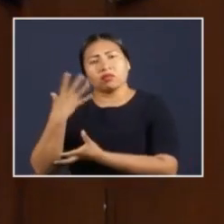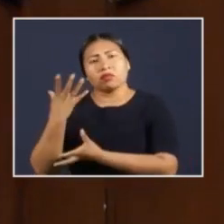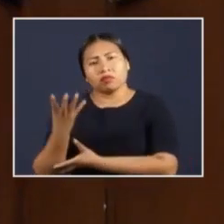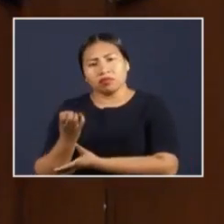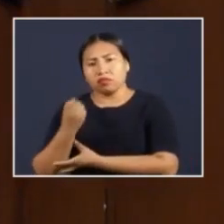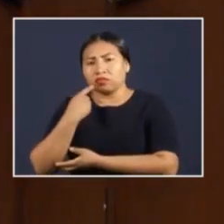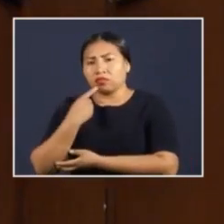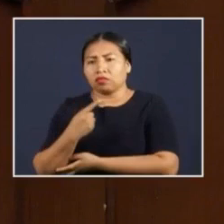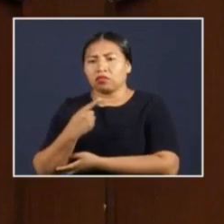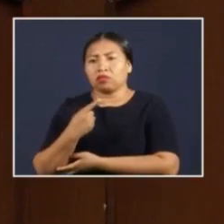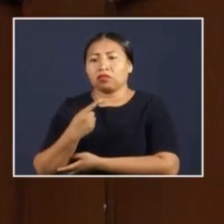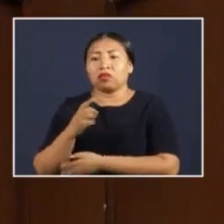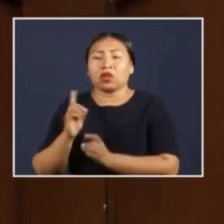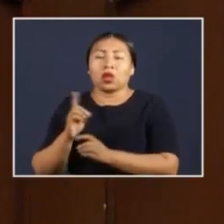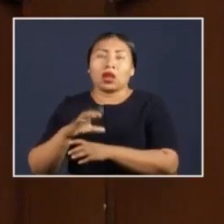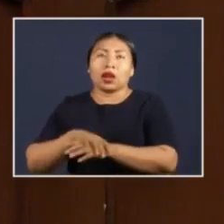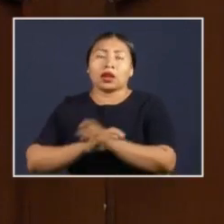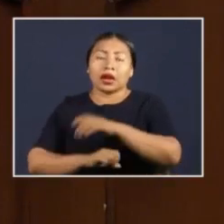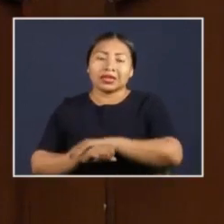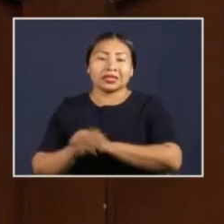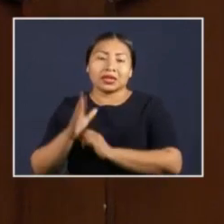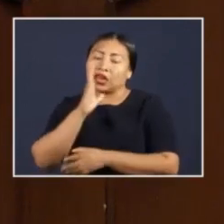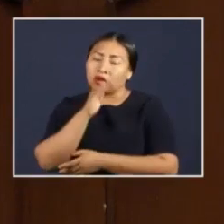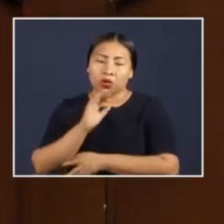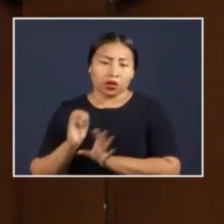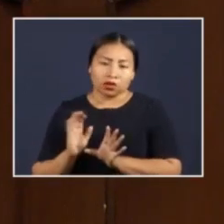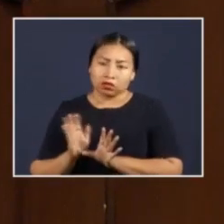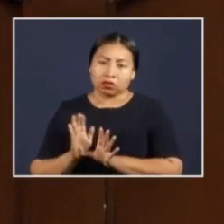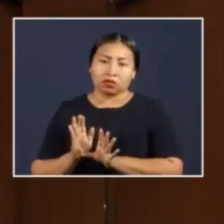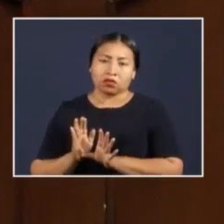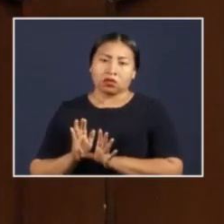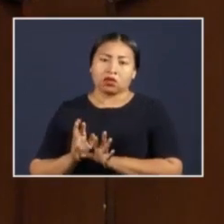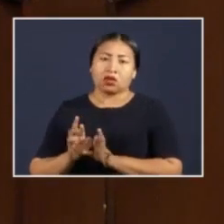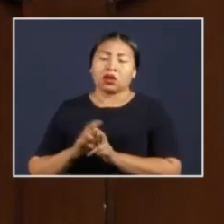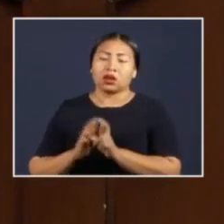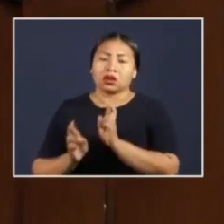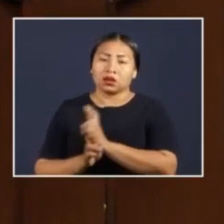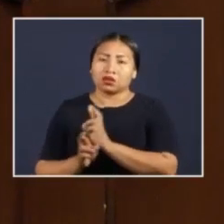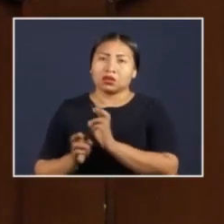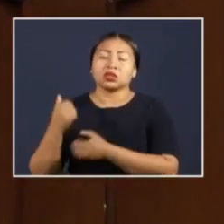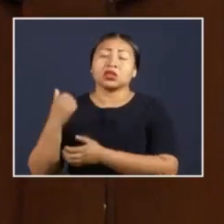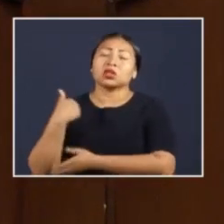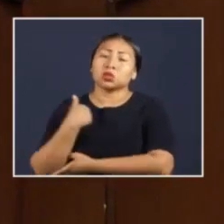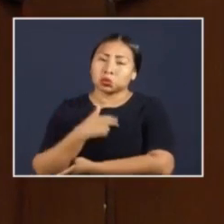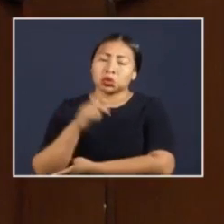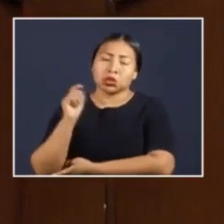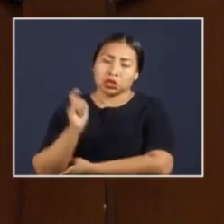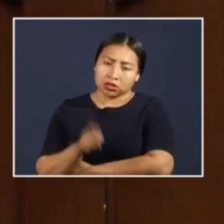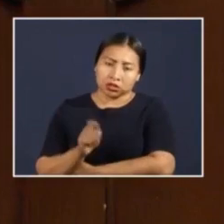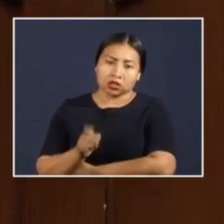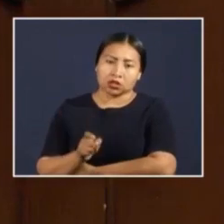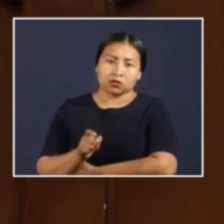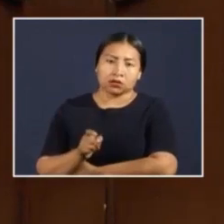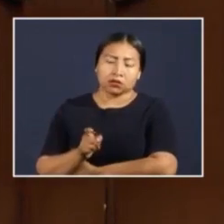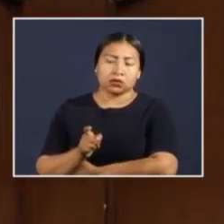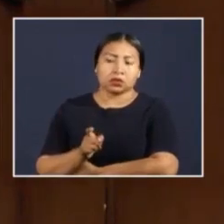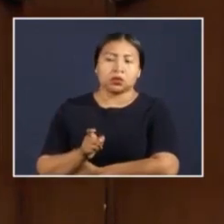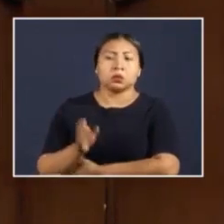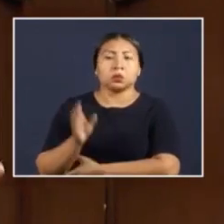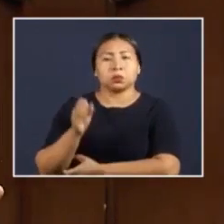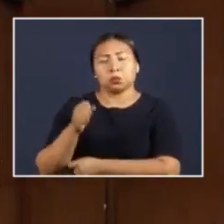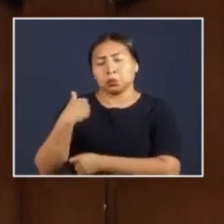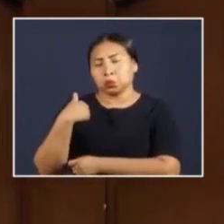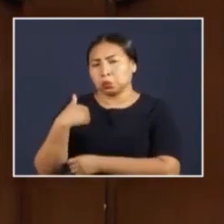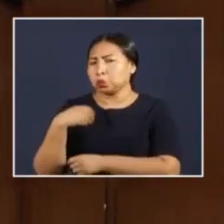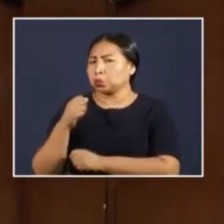que hoy en día no existe todo programa rehabilitación lo requiere de esa manera vamos de esa manera vamos a poder garantizar que las personas